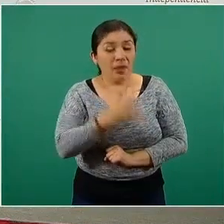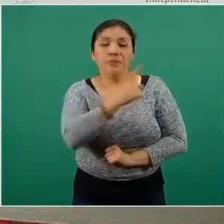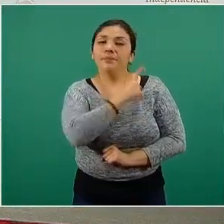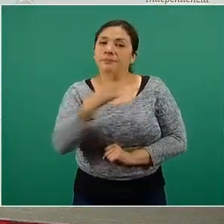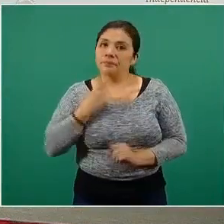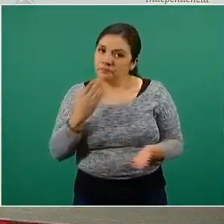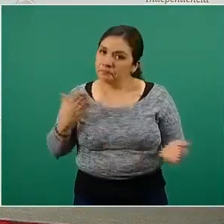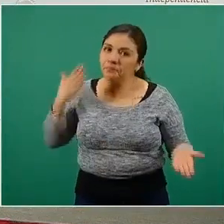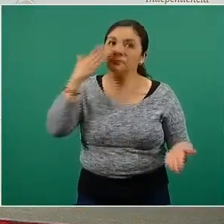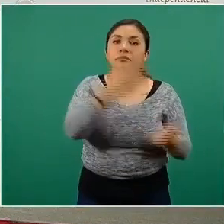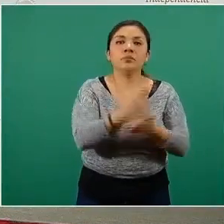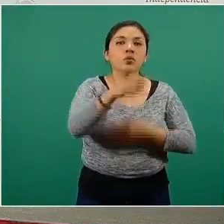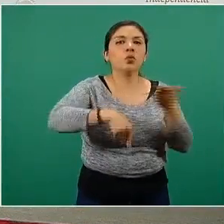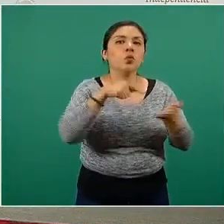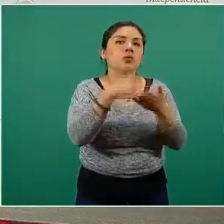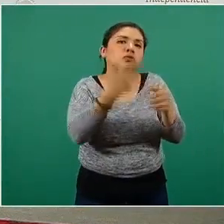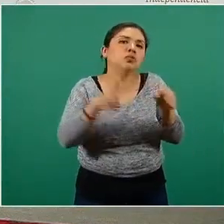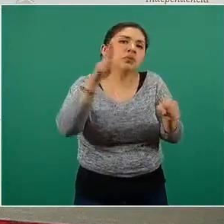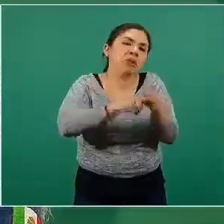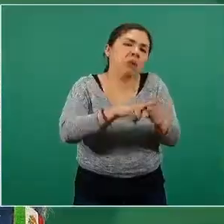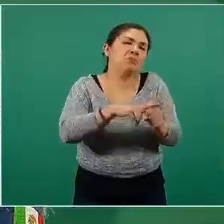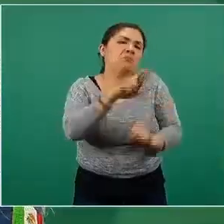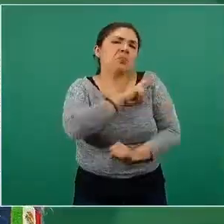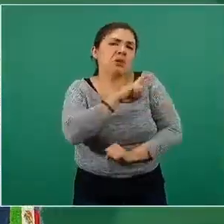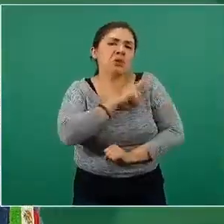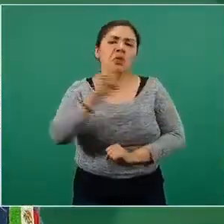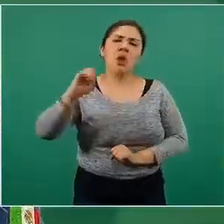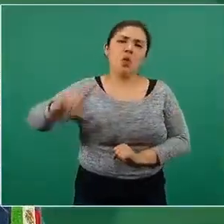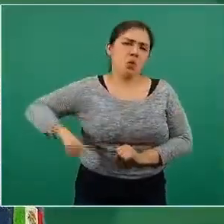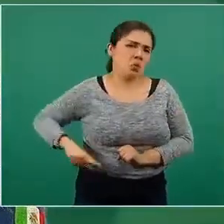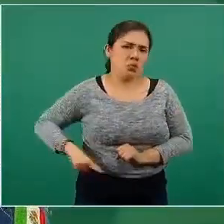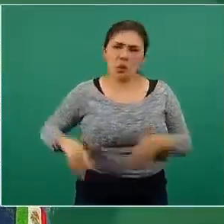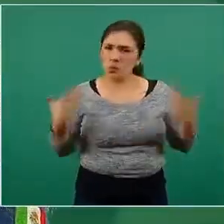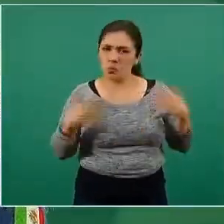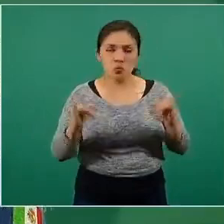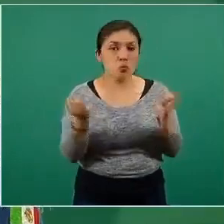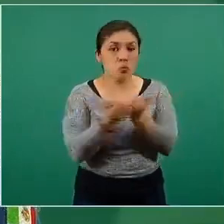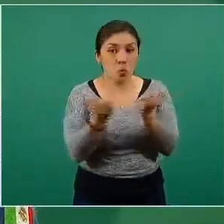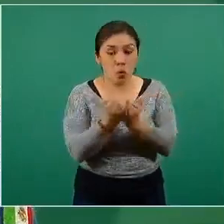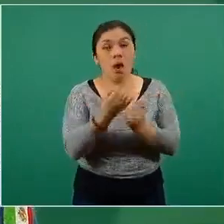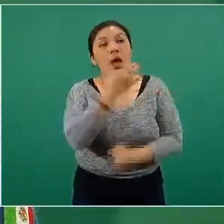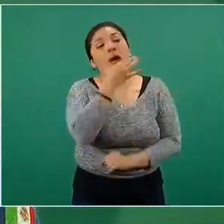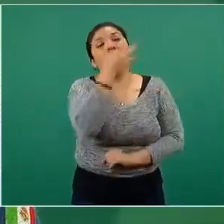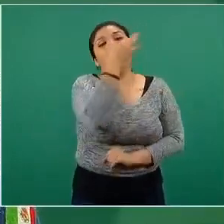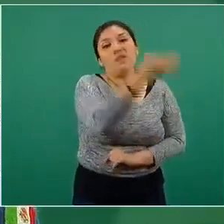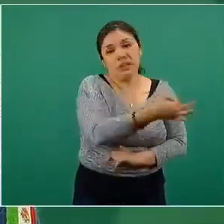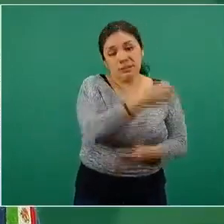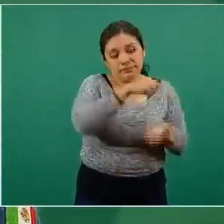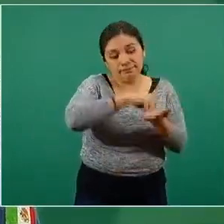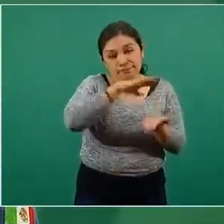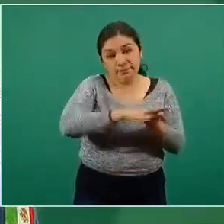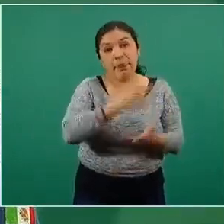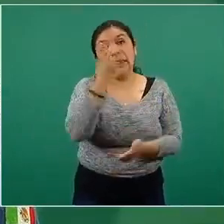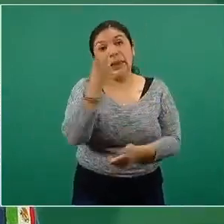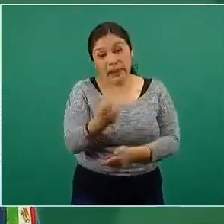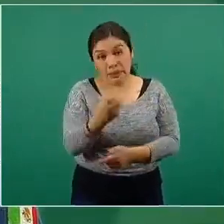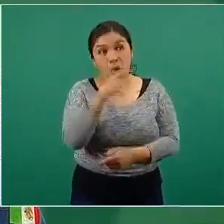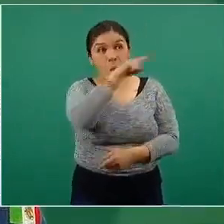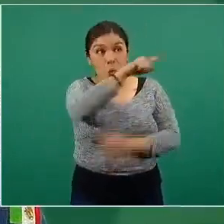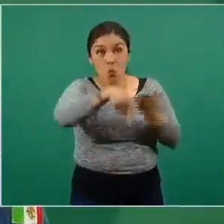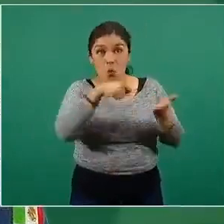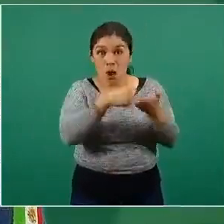a nuestra unidad de salud, ya sea pública o privada, y reportarlo. De esta manera la